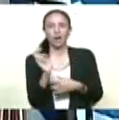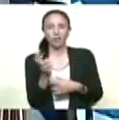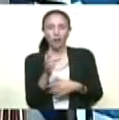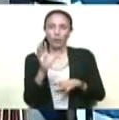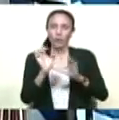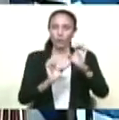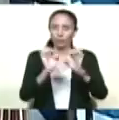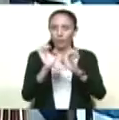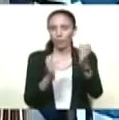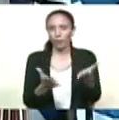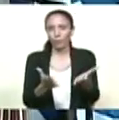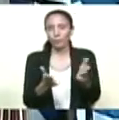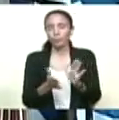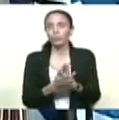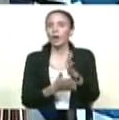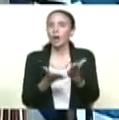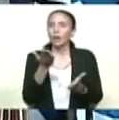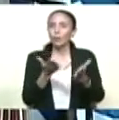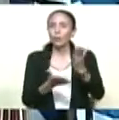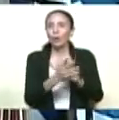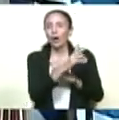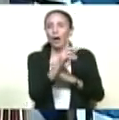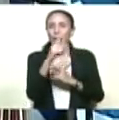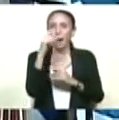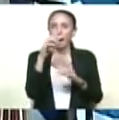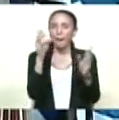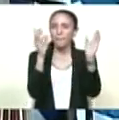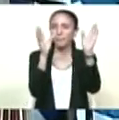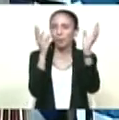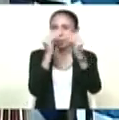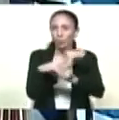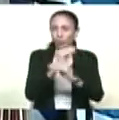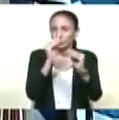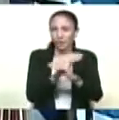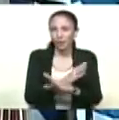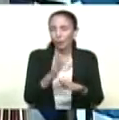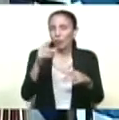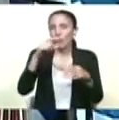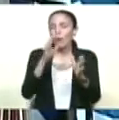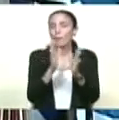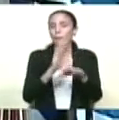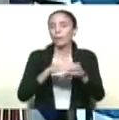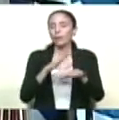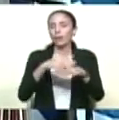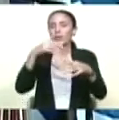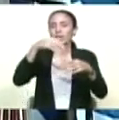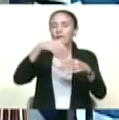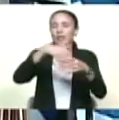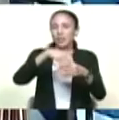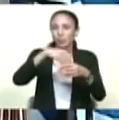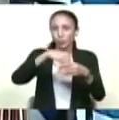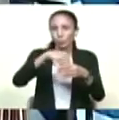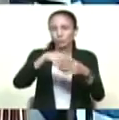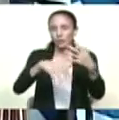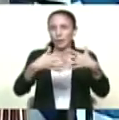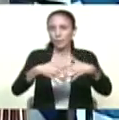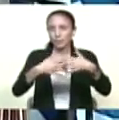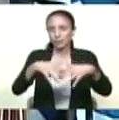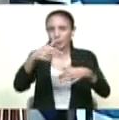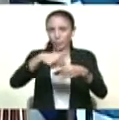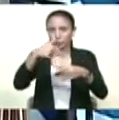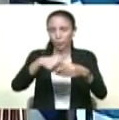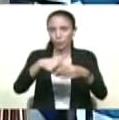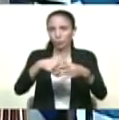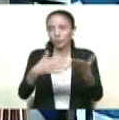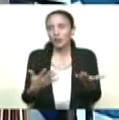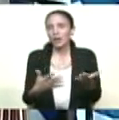que varias tramas de corrupción interna dentro de pvc comenzaron a ser desmanteladas por el ministerio público